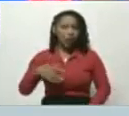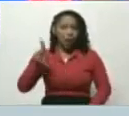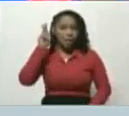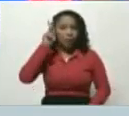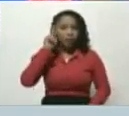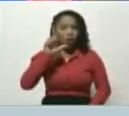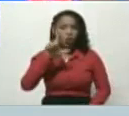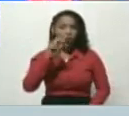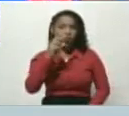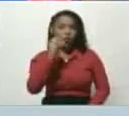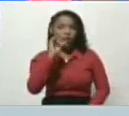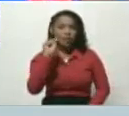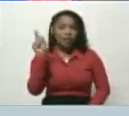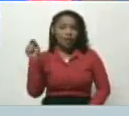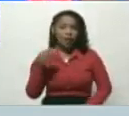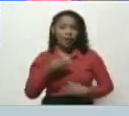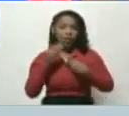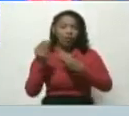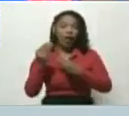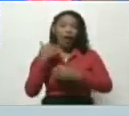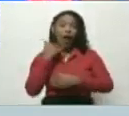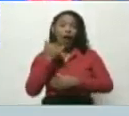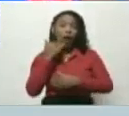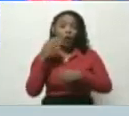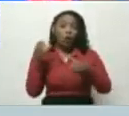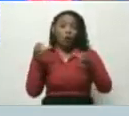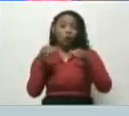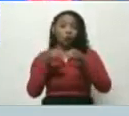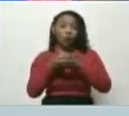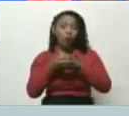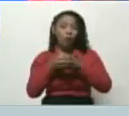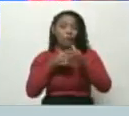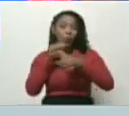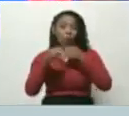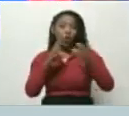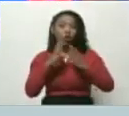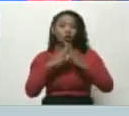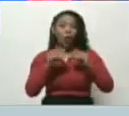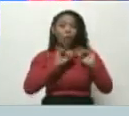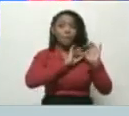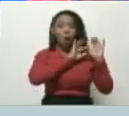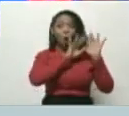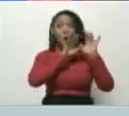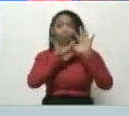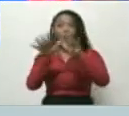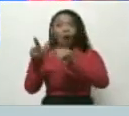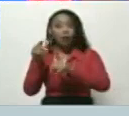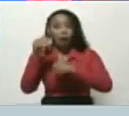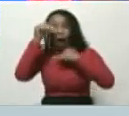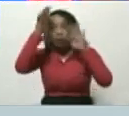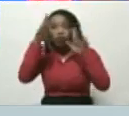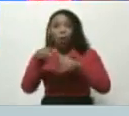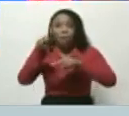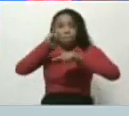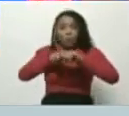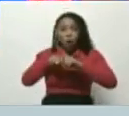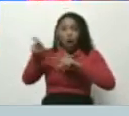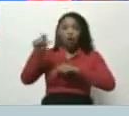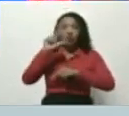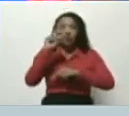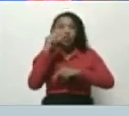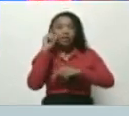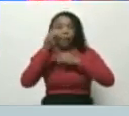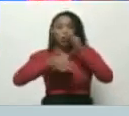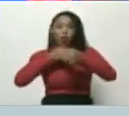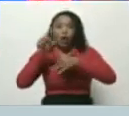Luis Brito iba a dar alguna conferencia, todos corríamos a escucharlo, porque la palabra del profesor Luis Brito es una